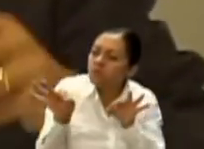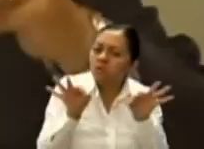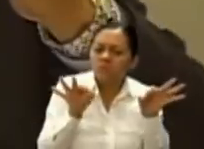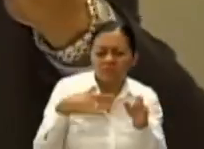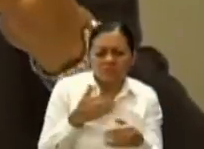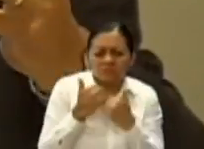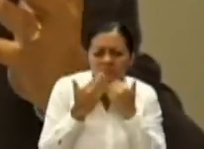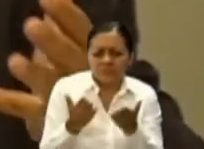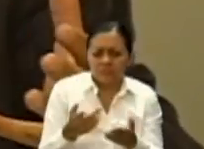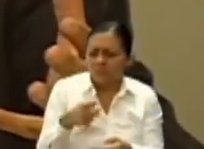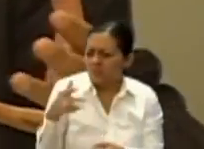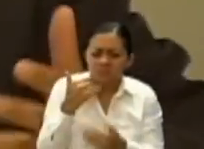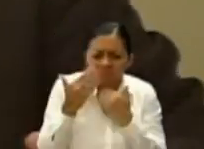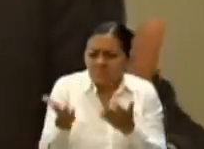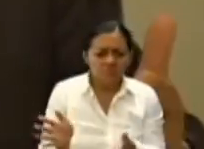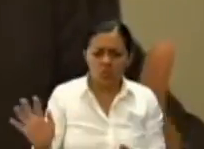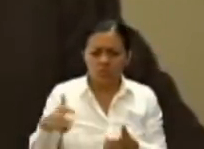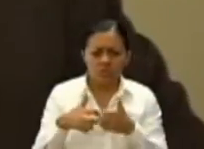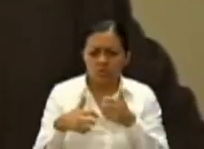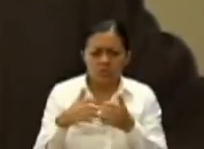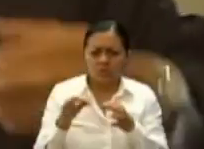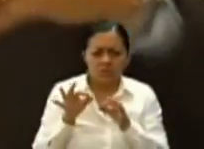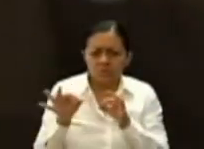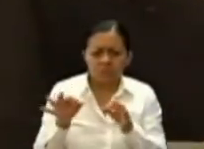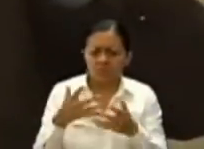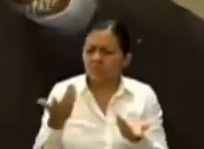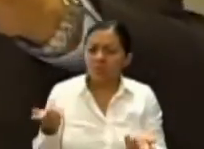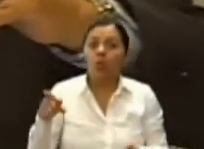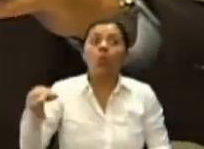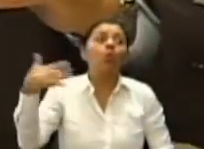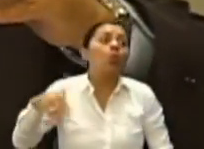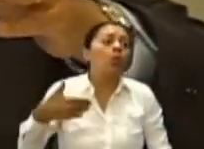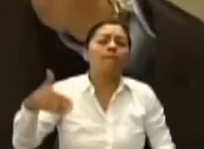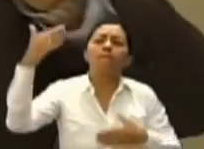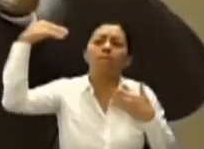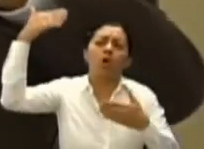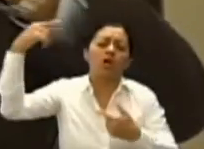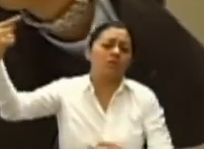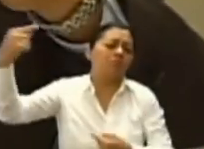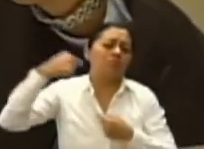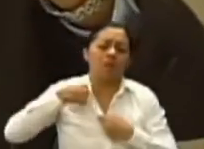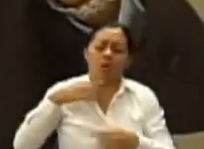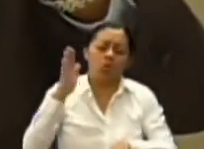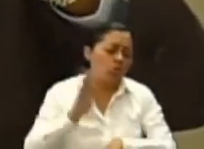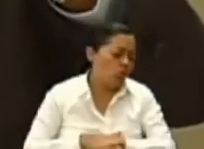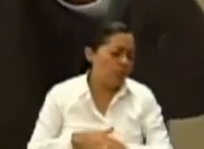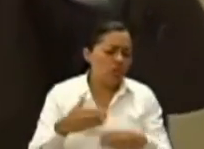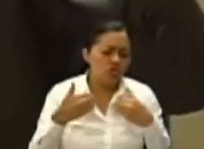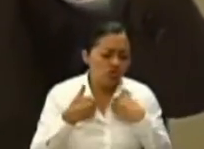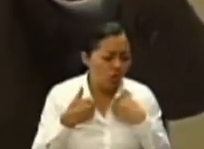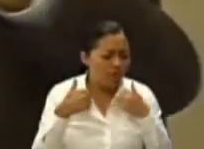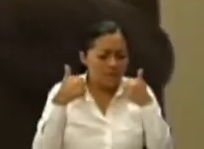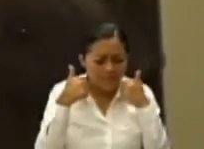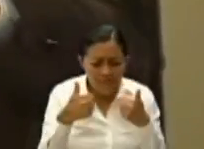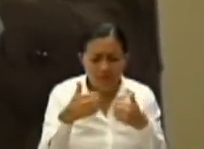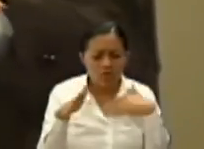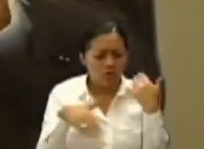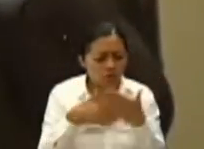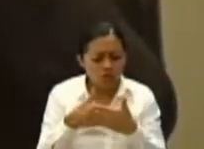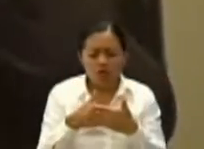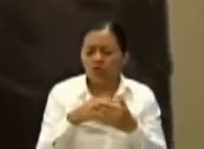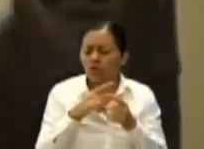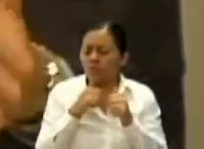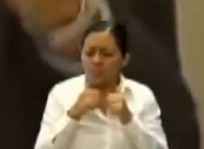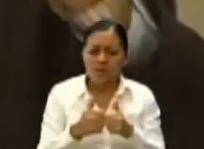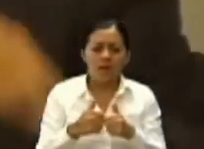disposición al que son perseguidos políticos los mártires que resultan han sido angelitos pero como nosotros odiamos los que